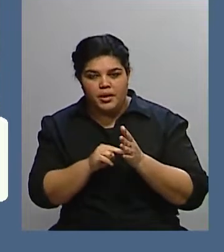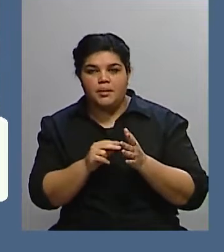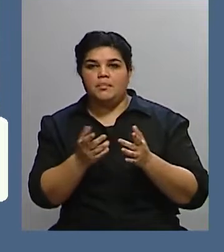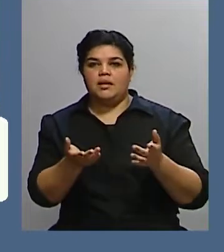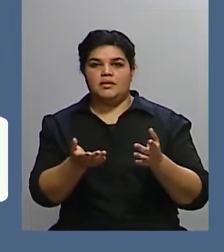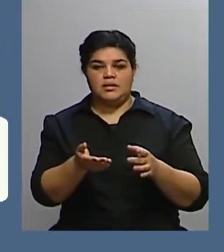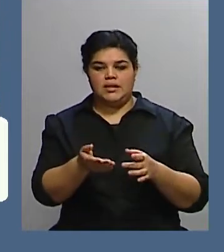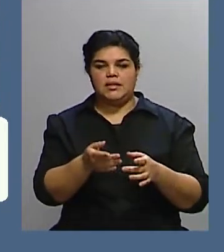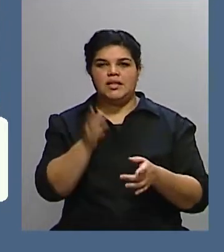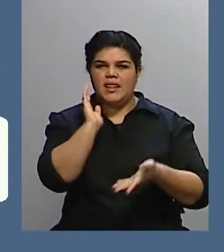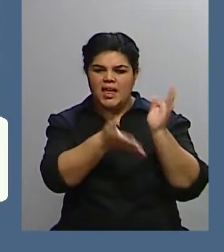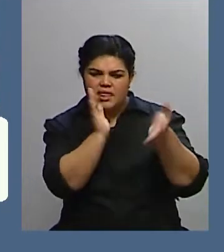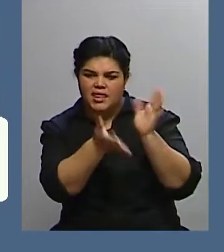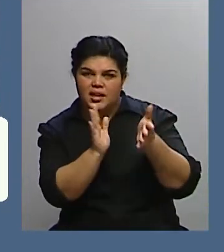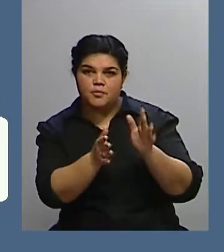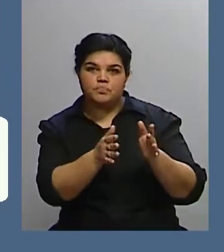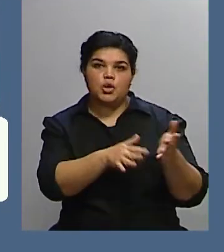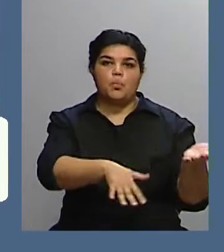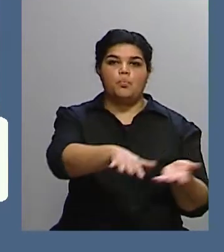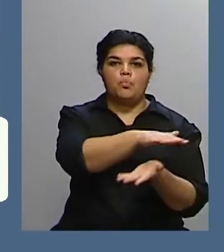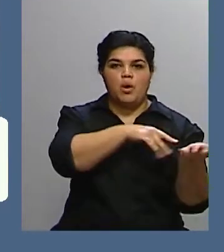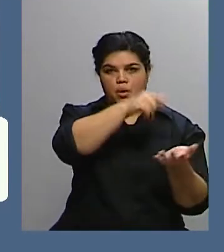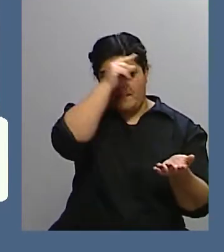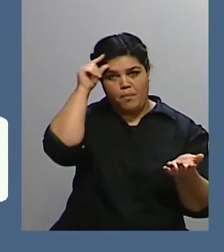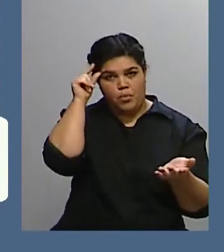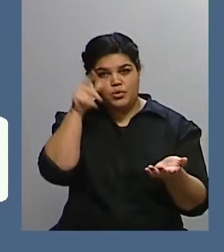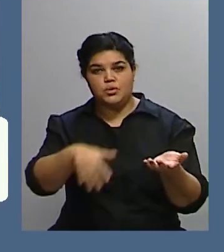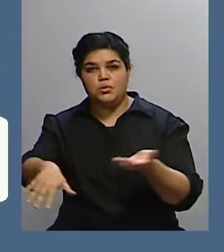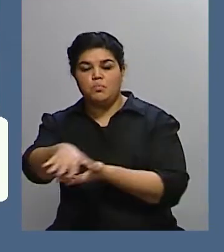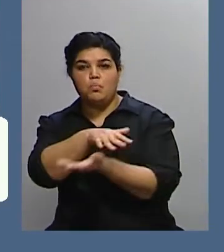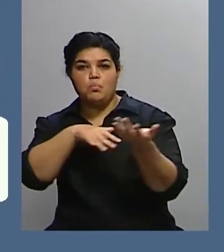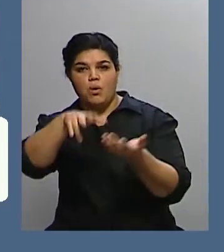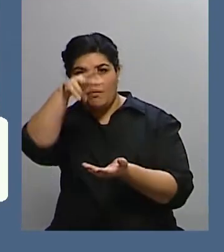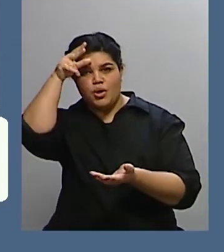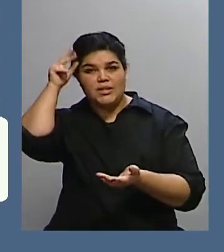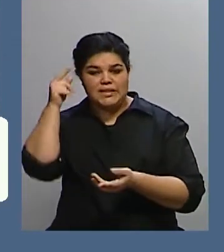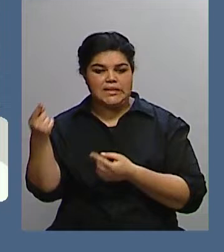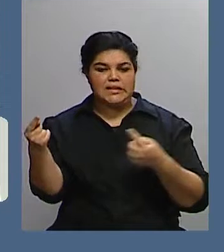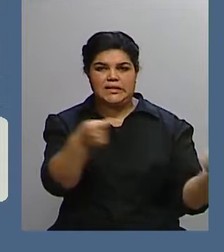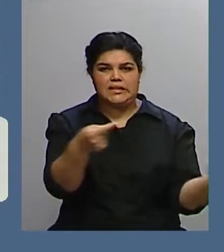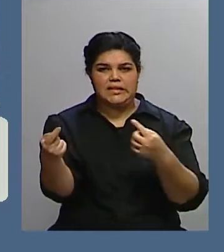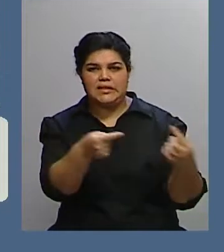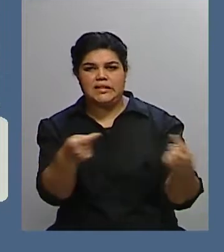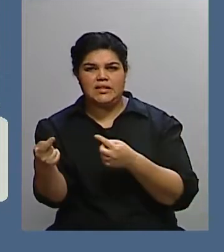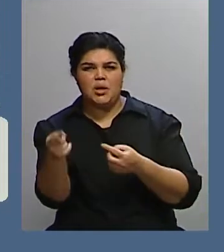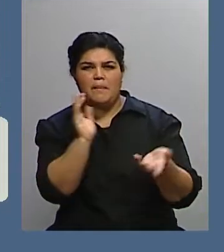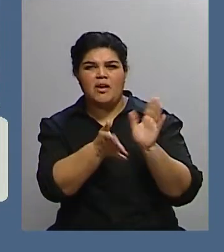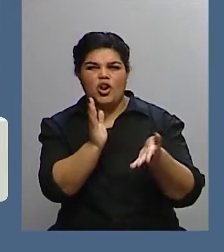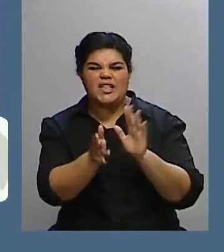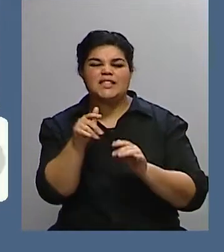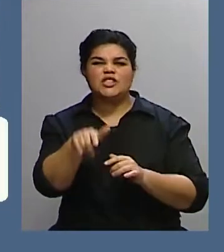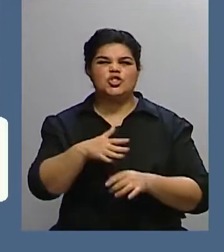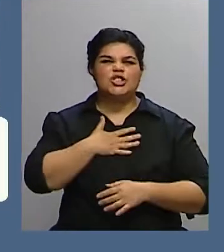de trato entre mapuches y chilenos repercuten múltiplemente en el sentido de que genera una